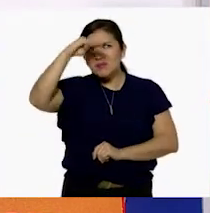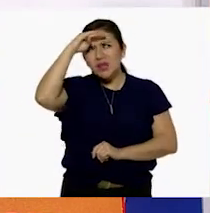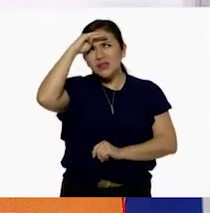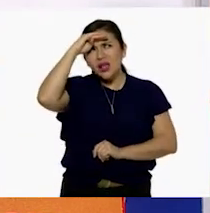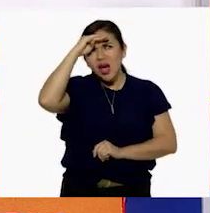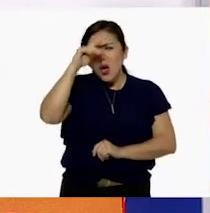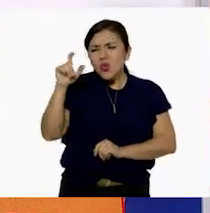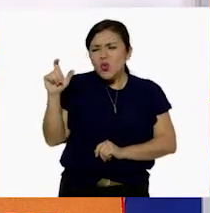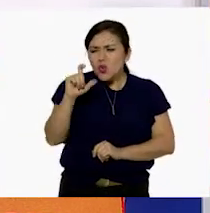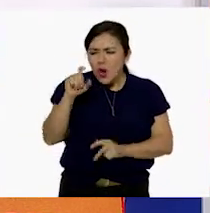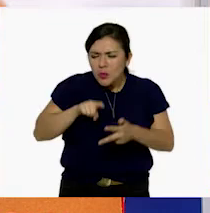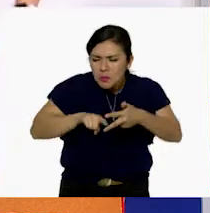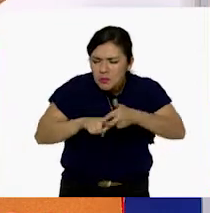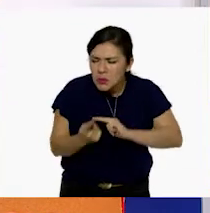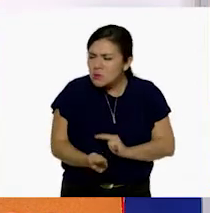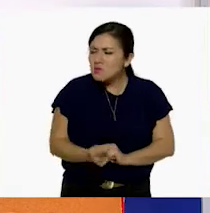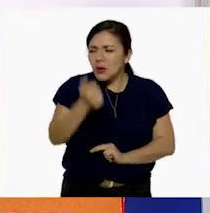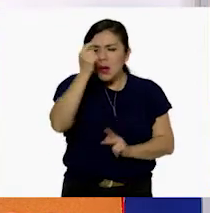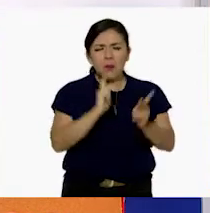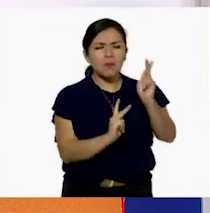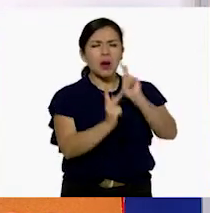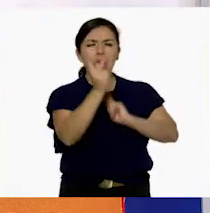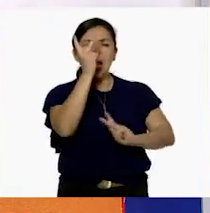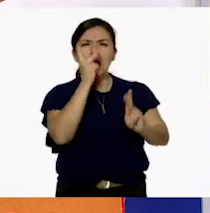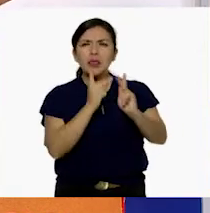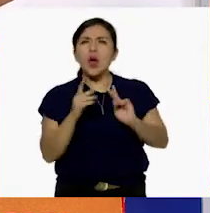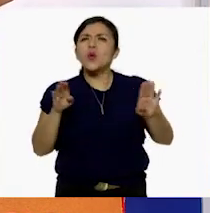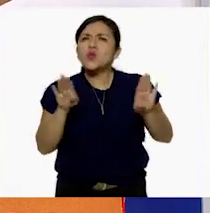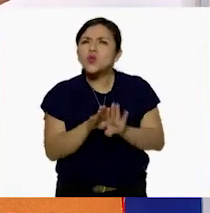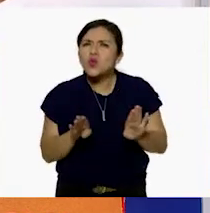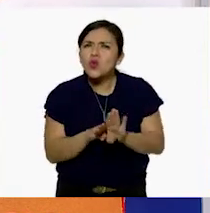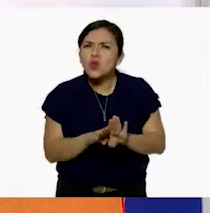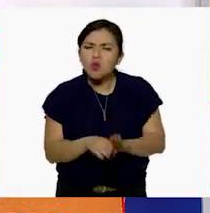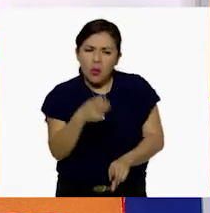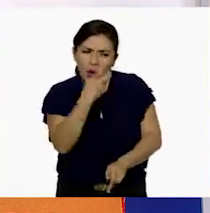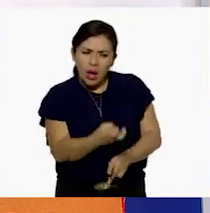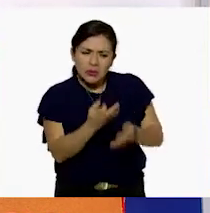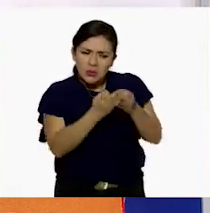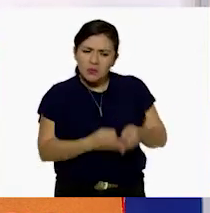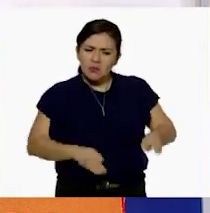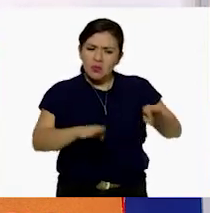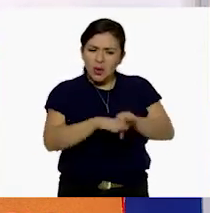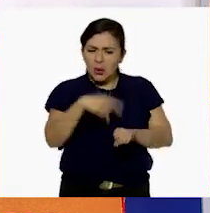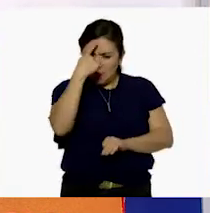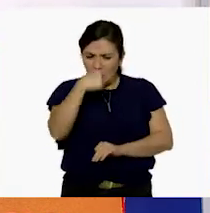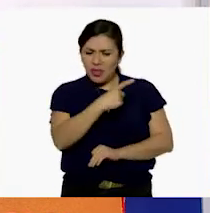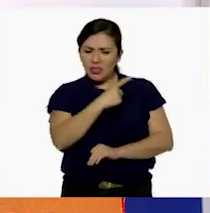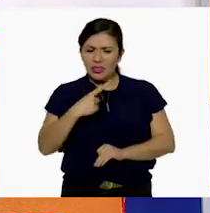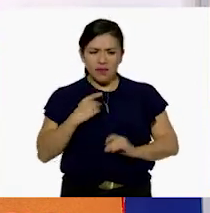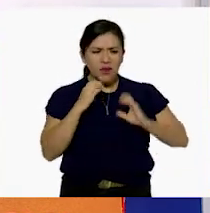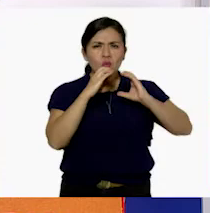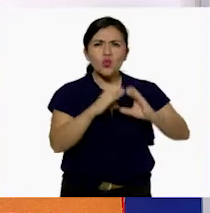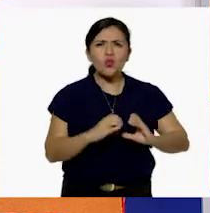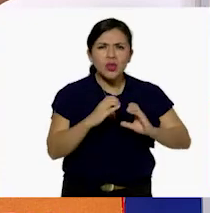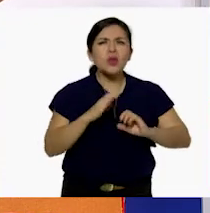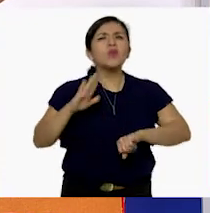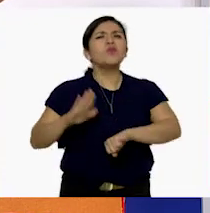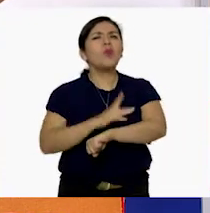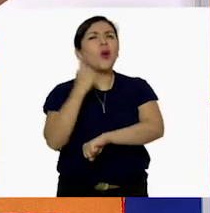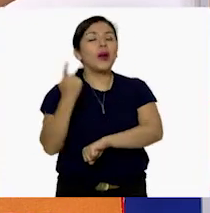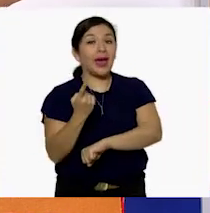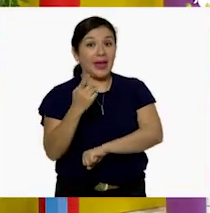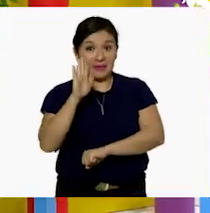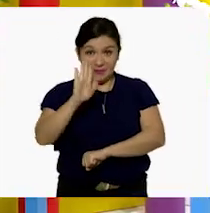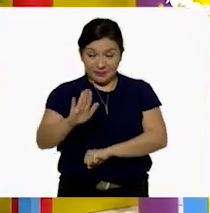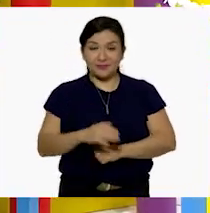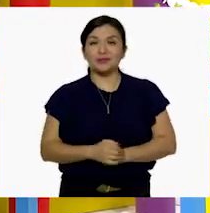cuándo existen las plantas? ¿Cuándo aparecieron? ¿Y por qué son tan importantes? ¿Por qué las tenemos que cuidar? Vamos a partir de eso. Ajá. Pepe,